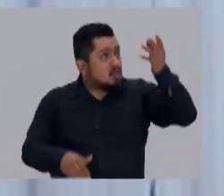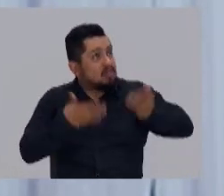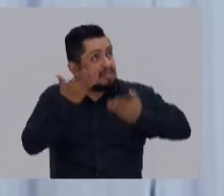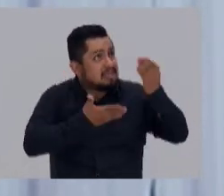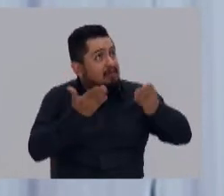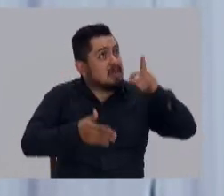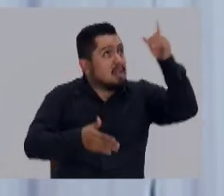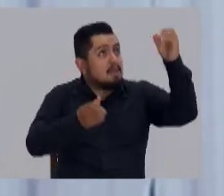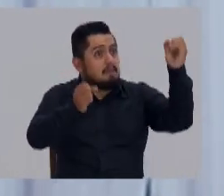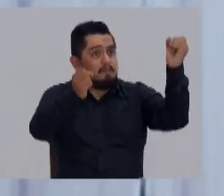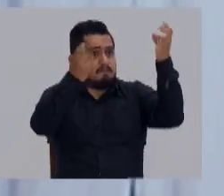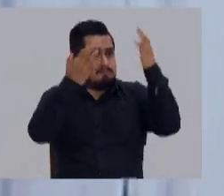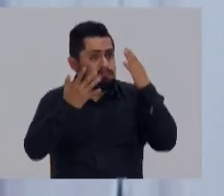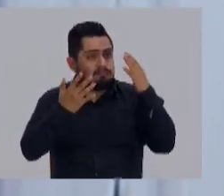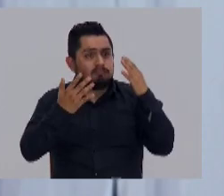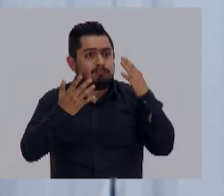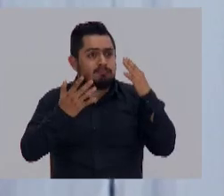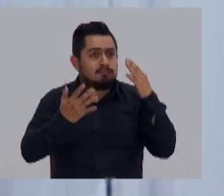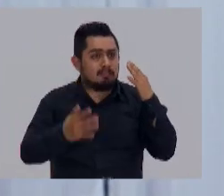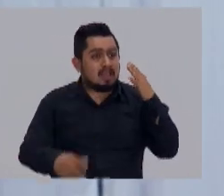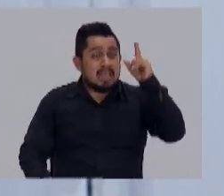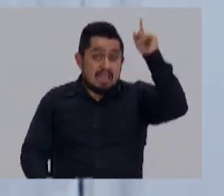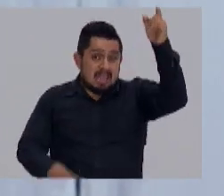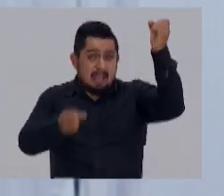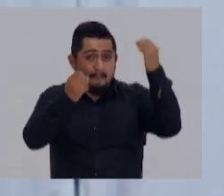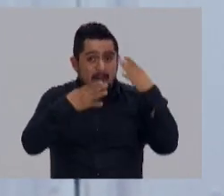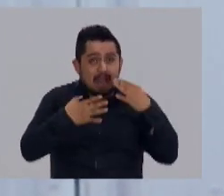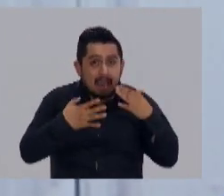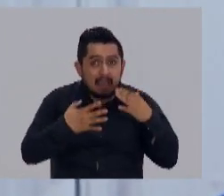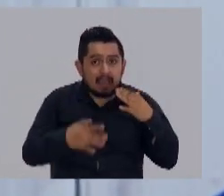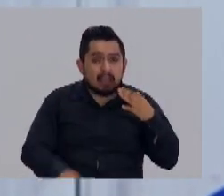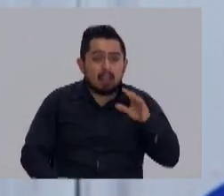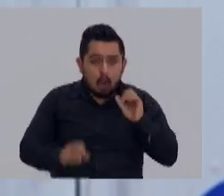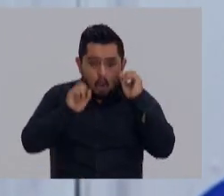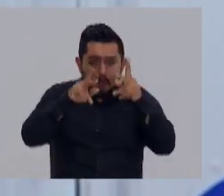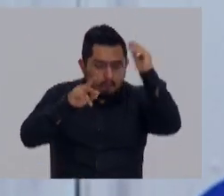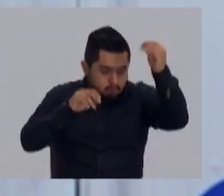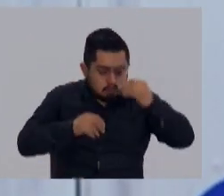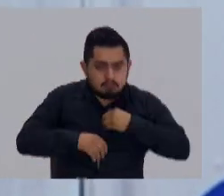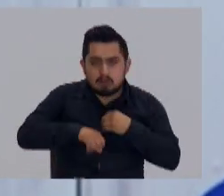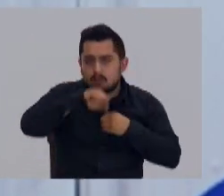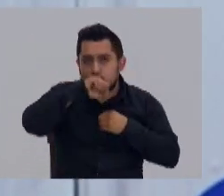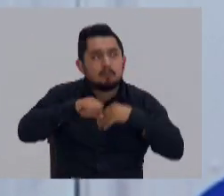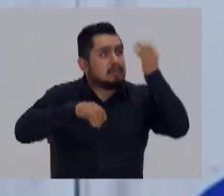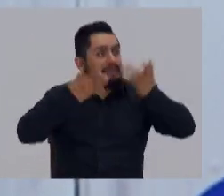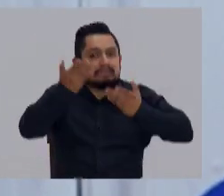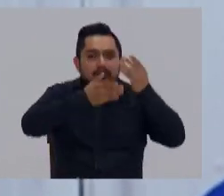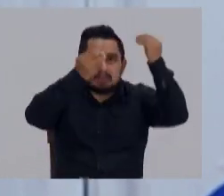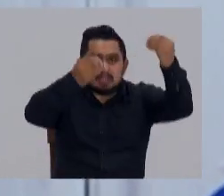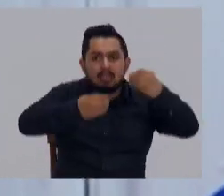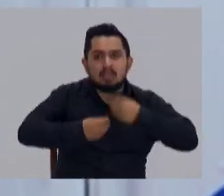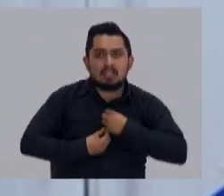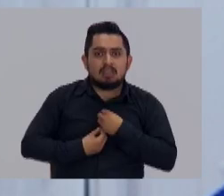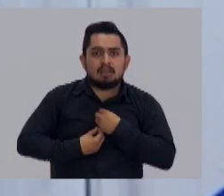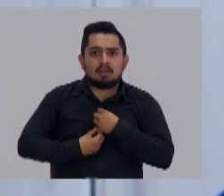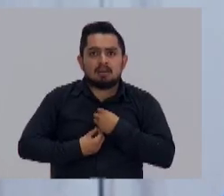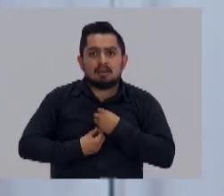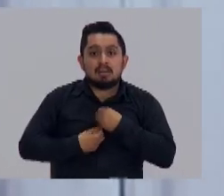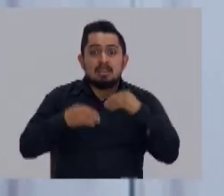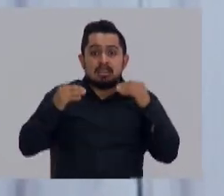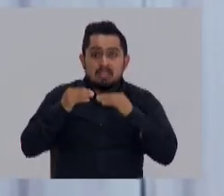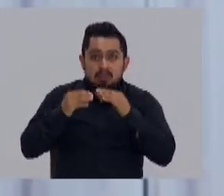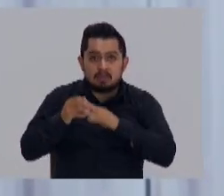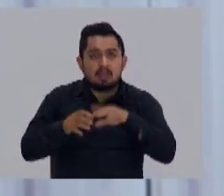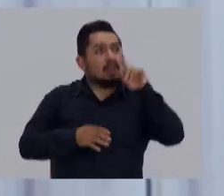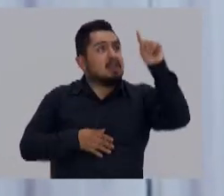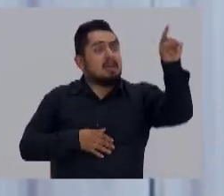dar prosperidad, vas a dar frutos. Es un privilegio, no solo en la iglesia, sino que te abre